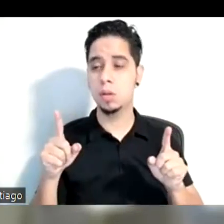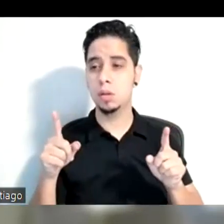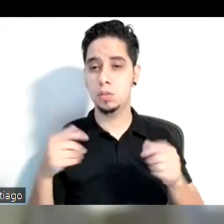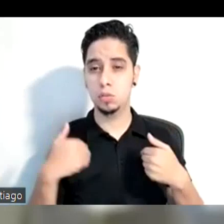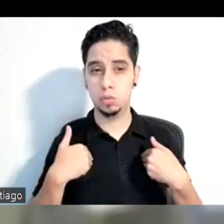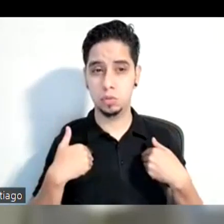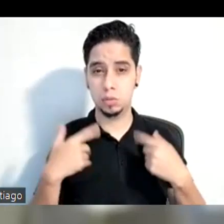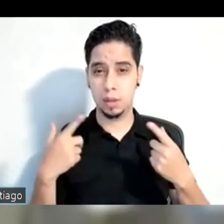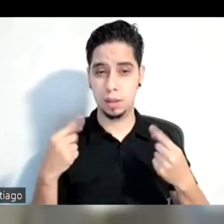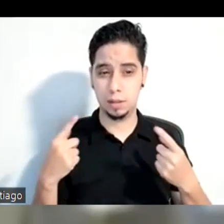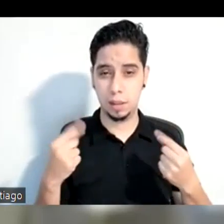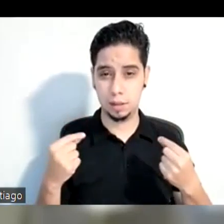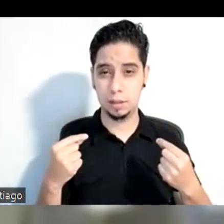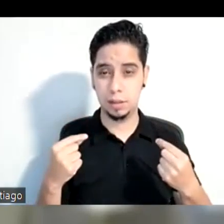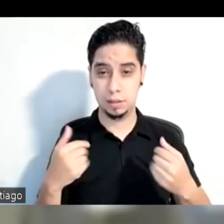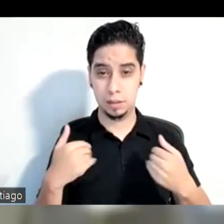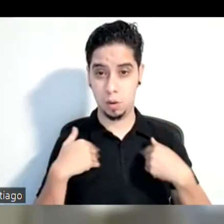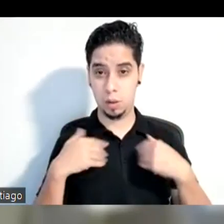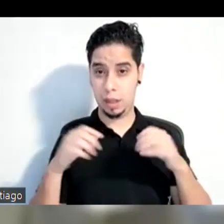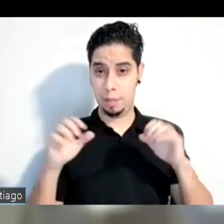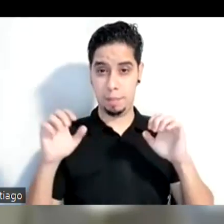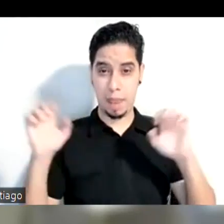y tengo esta emergencia.